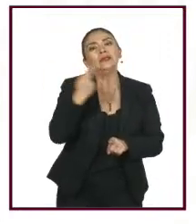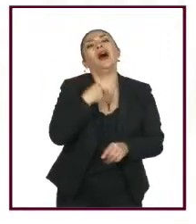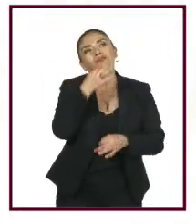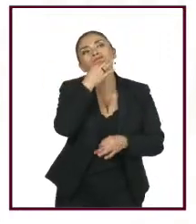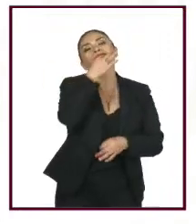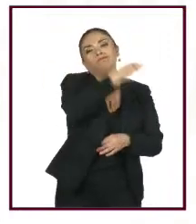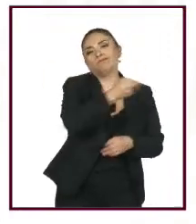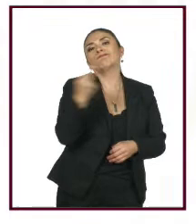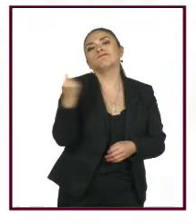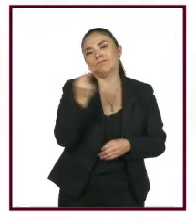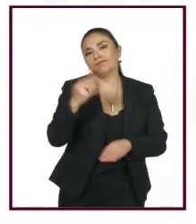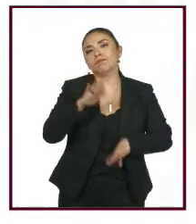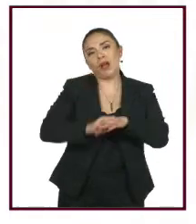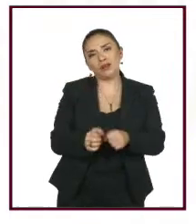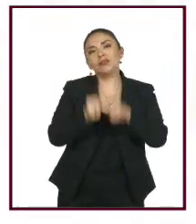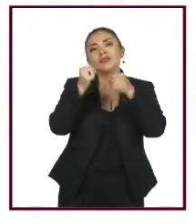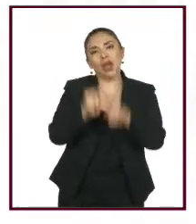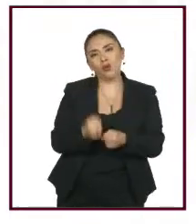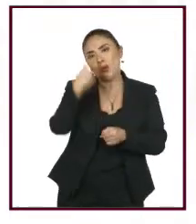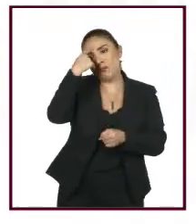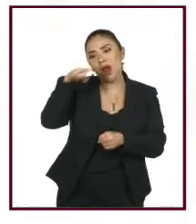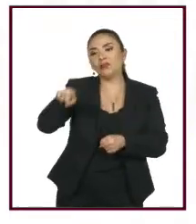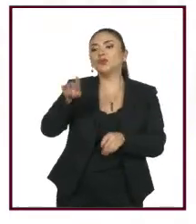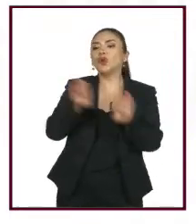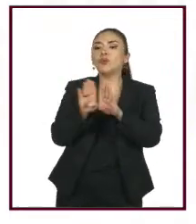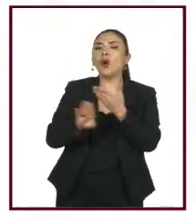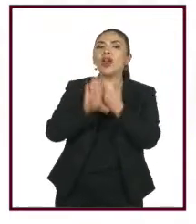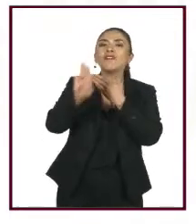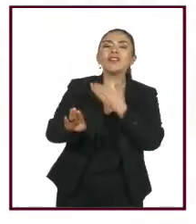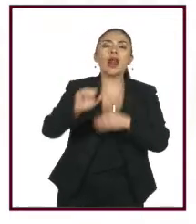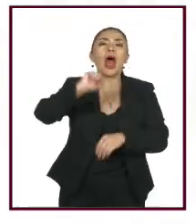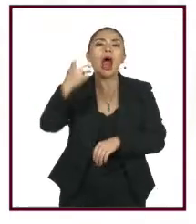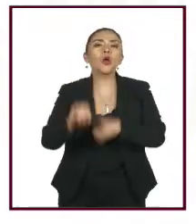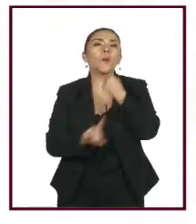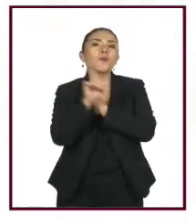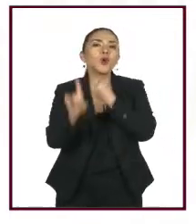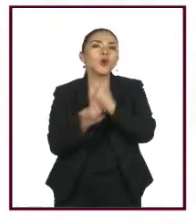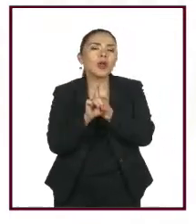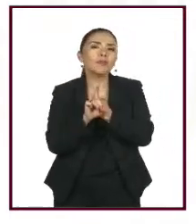o alguna otra patología psiquiátrica o médica.